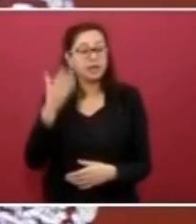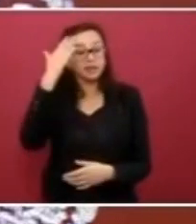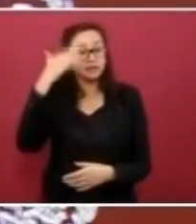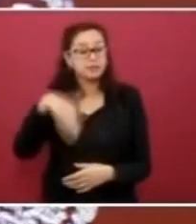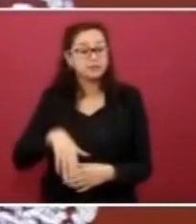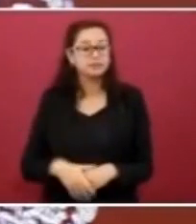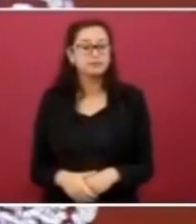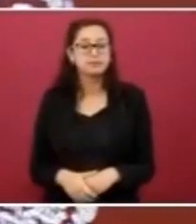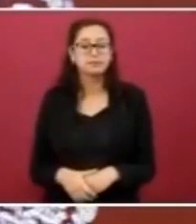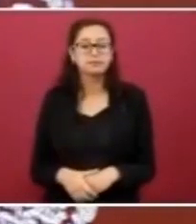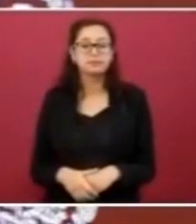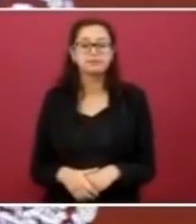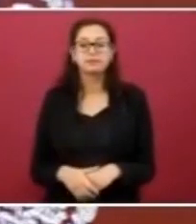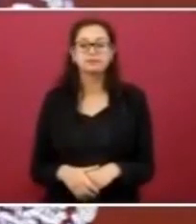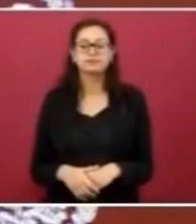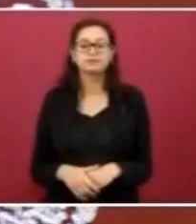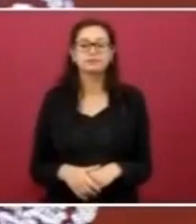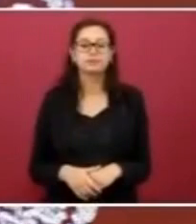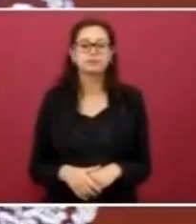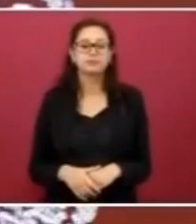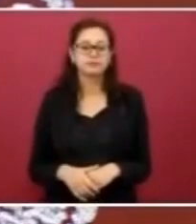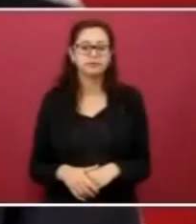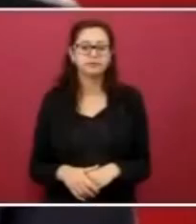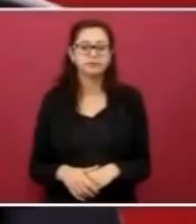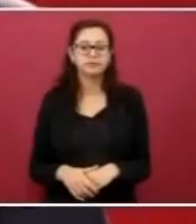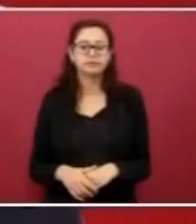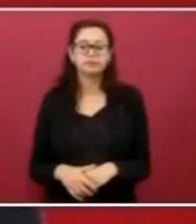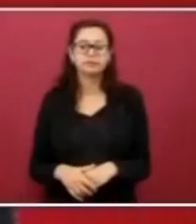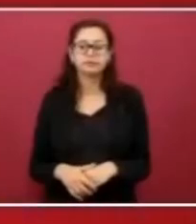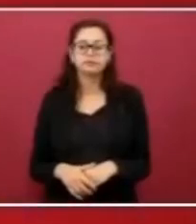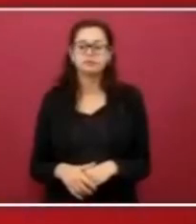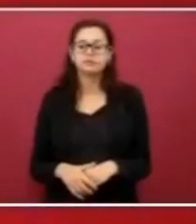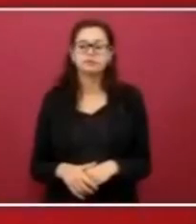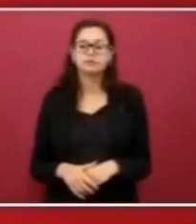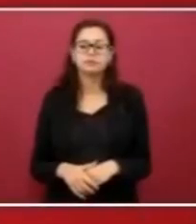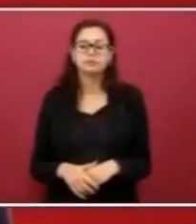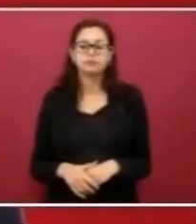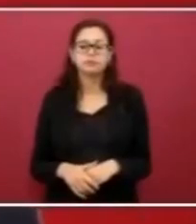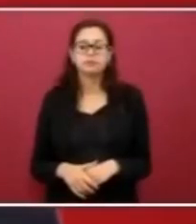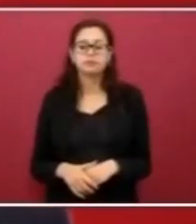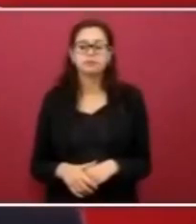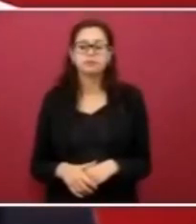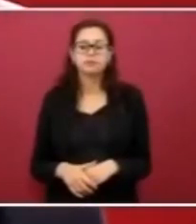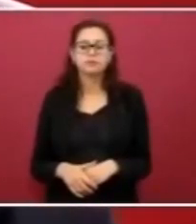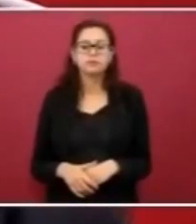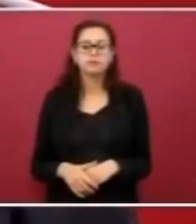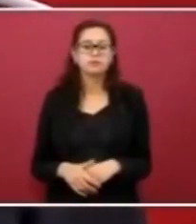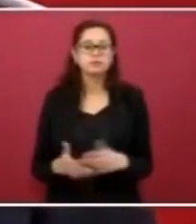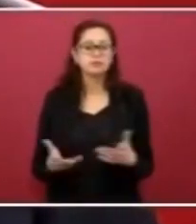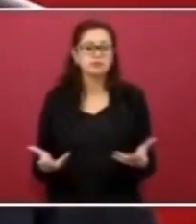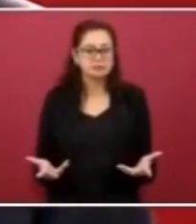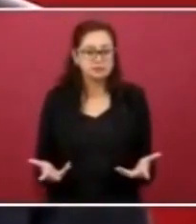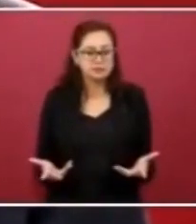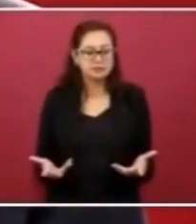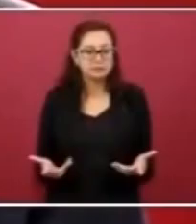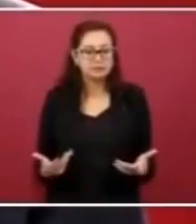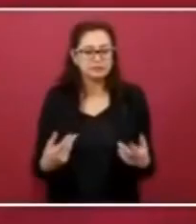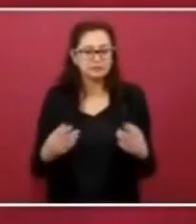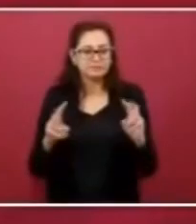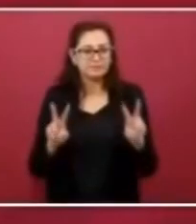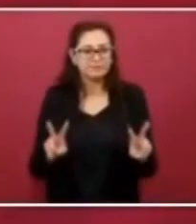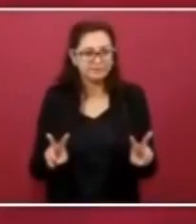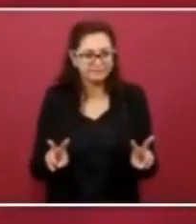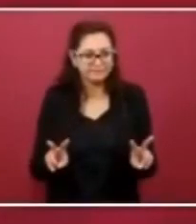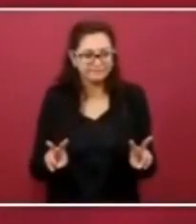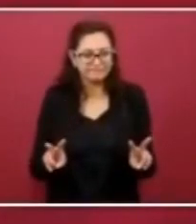nosotros esperamos que también de información de los programas sociales que se van a aplicar aquí en la región pero estamos